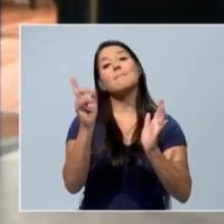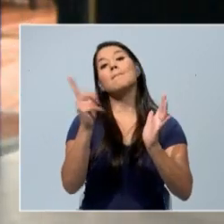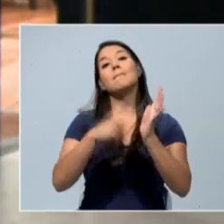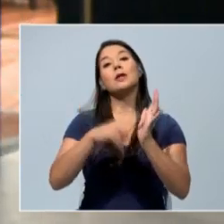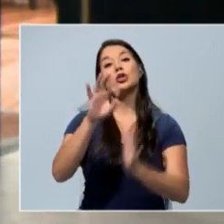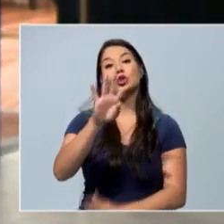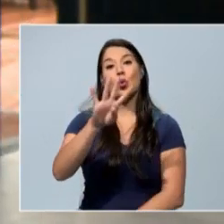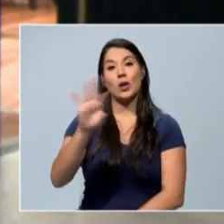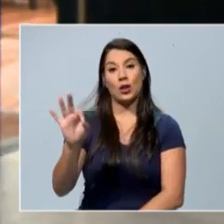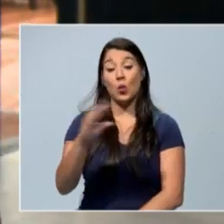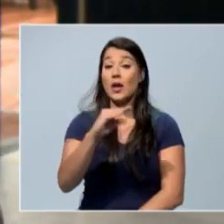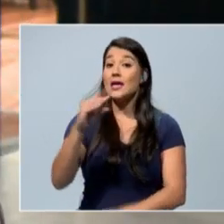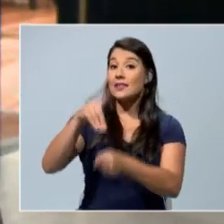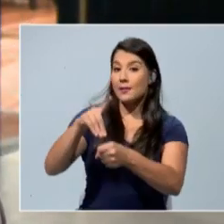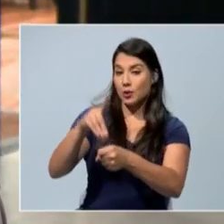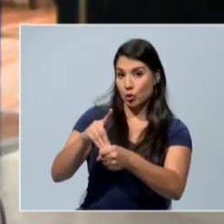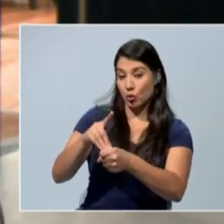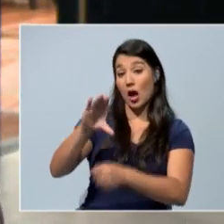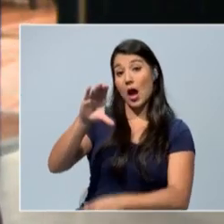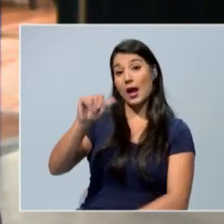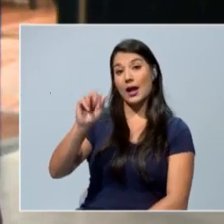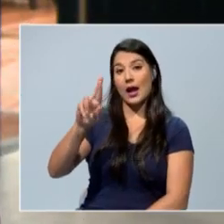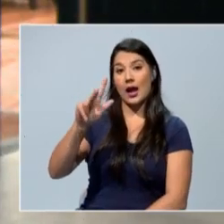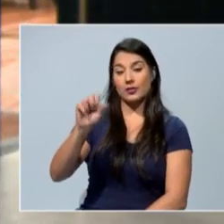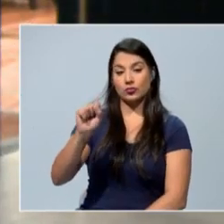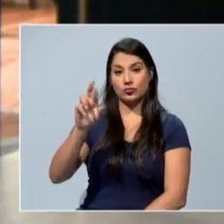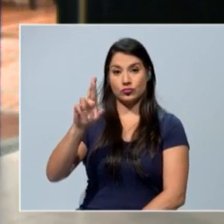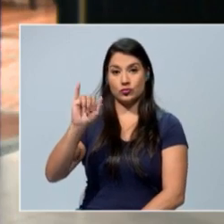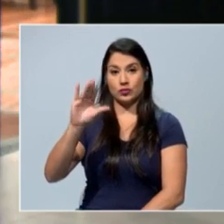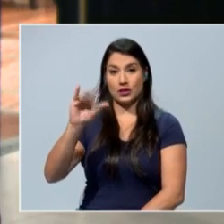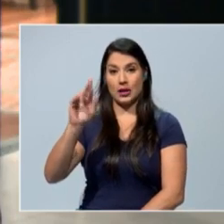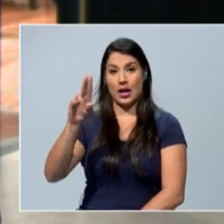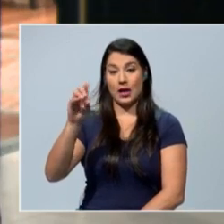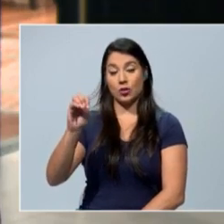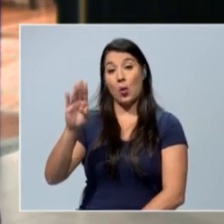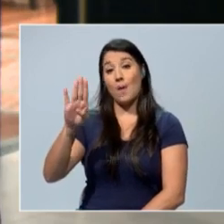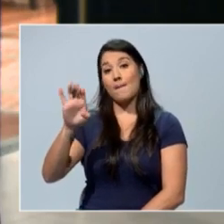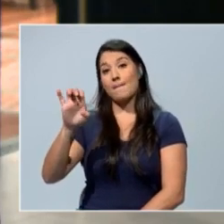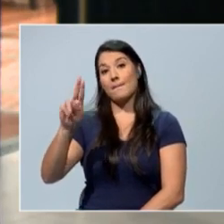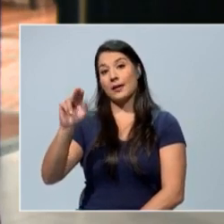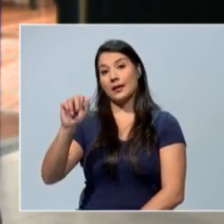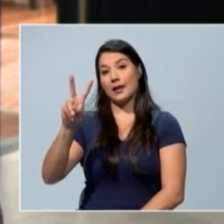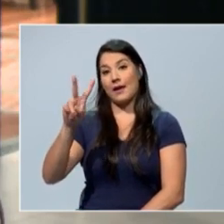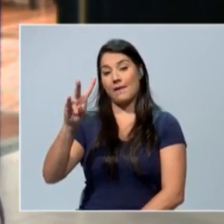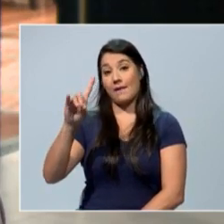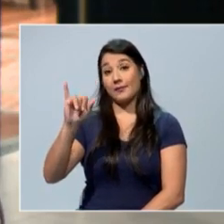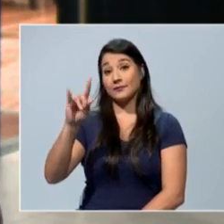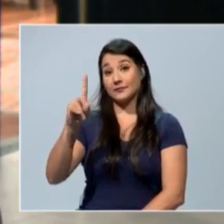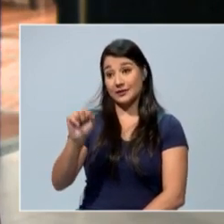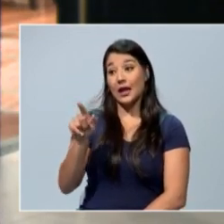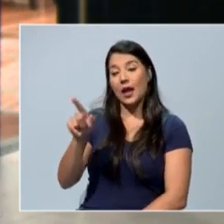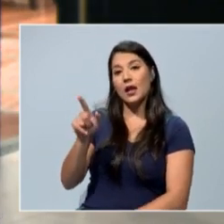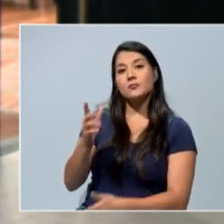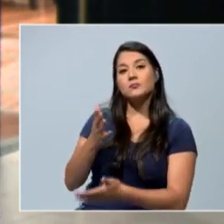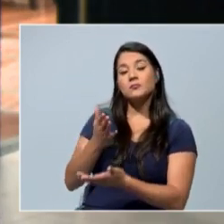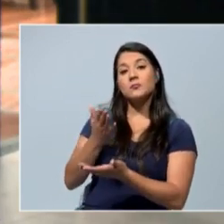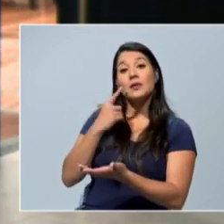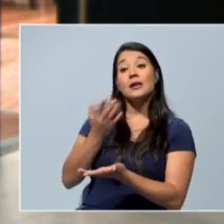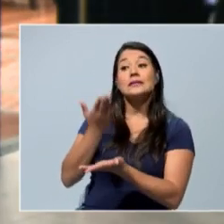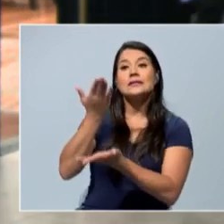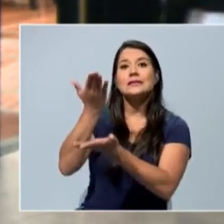el diputado Carlos Ricardo Benavides, en ese momento también legislador, fue quien recibió un obsequio de